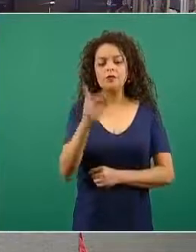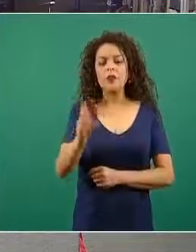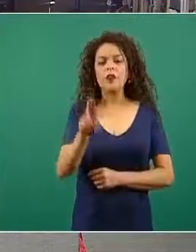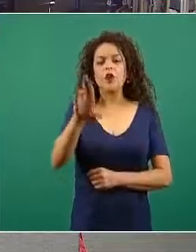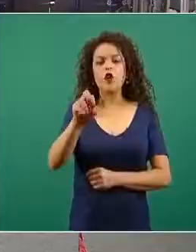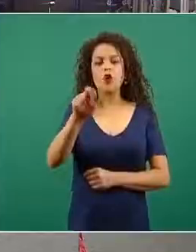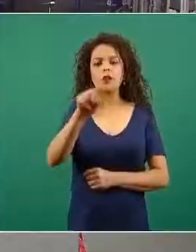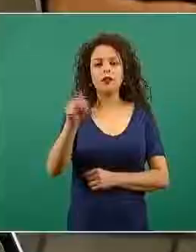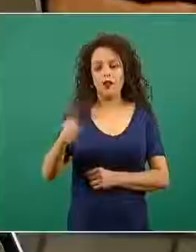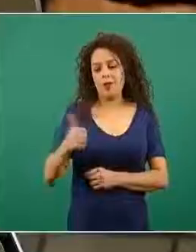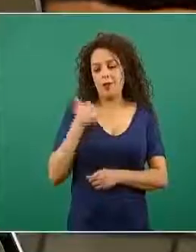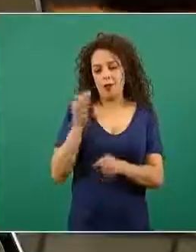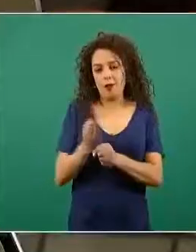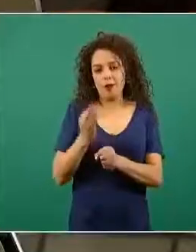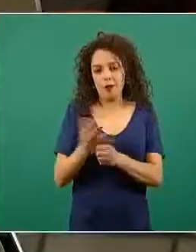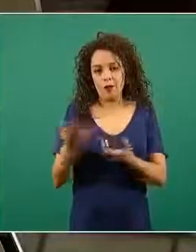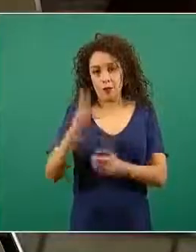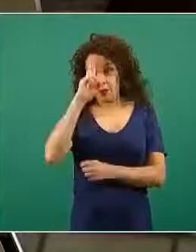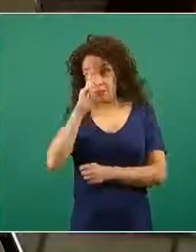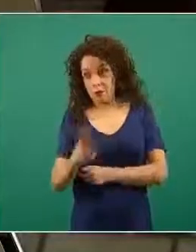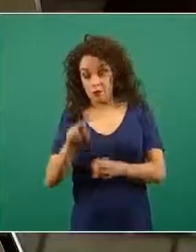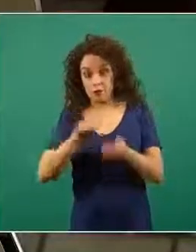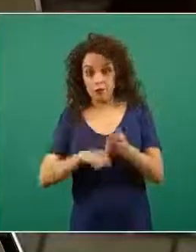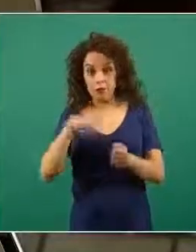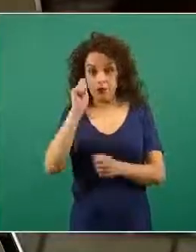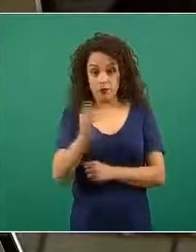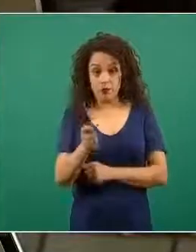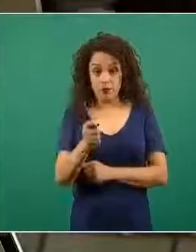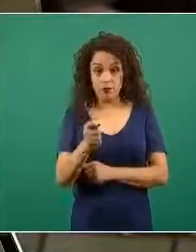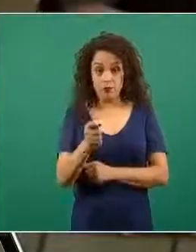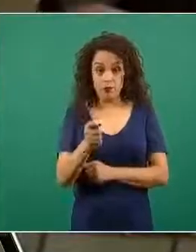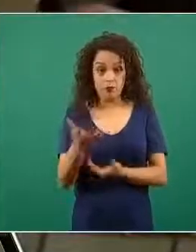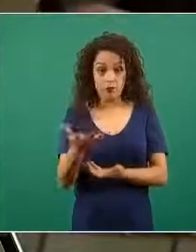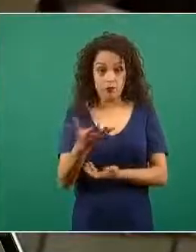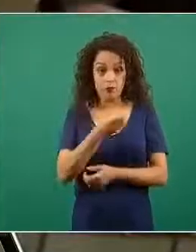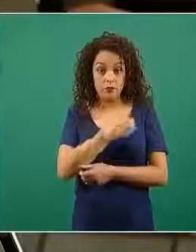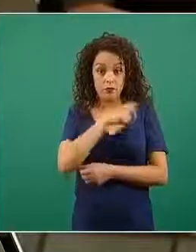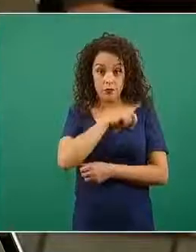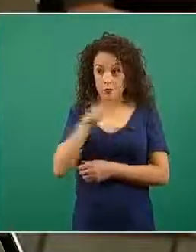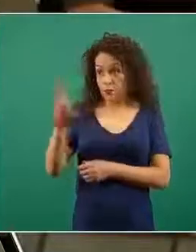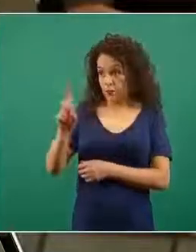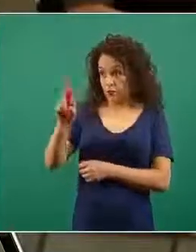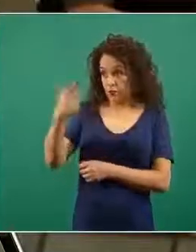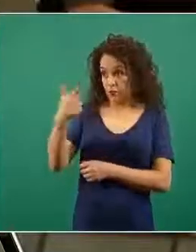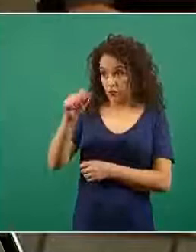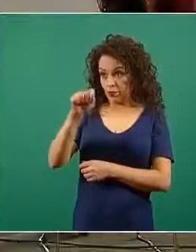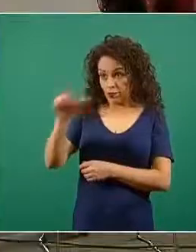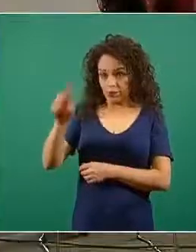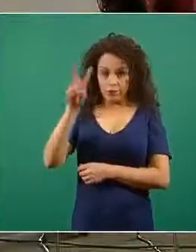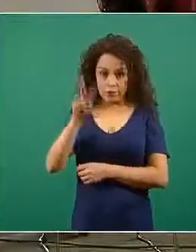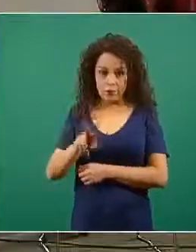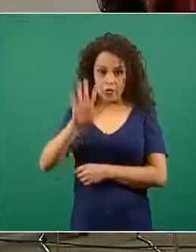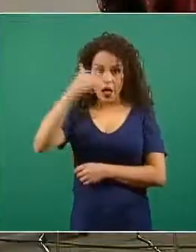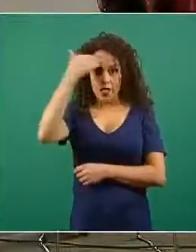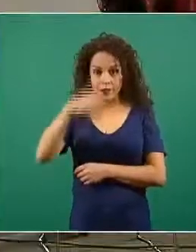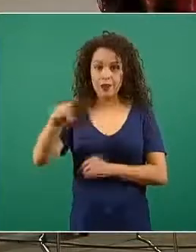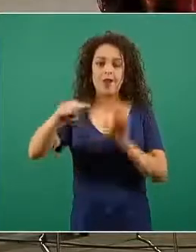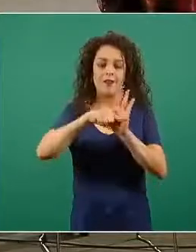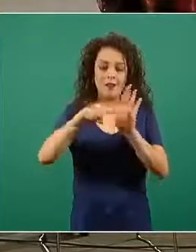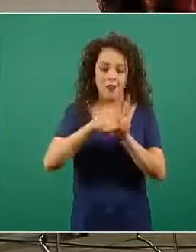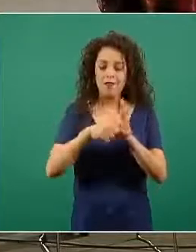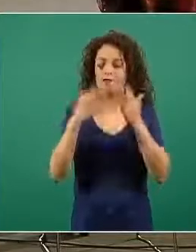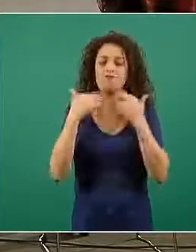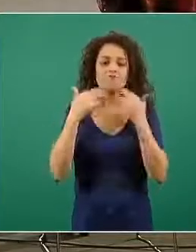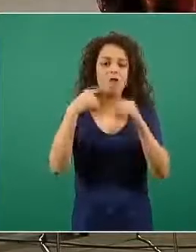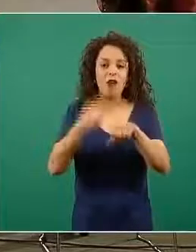y con todo el respeto que se merece la salud de pues el doctor Gatell, que sabemos que está negativo a COVID, y